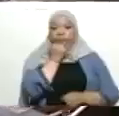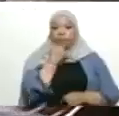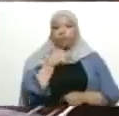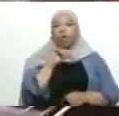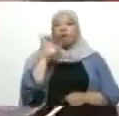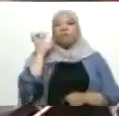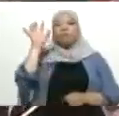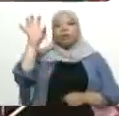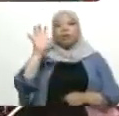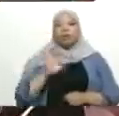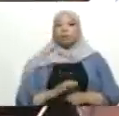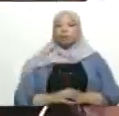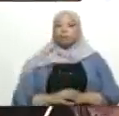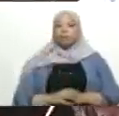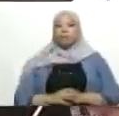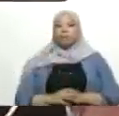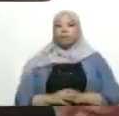patria.